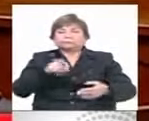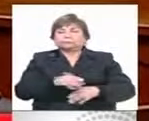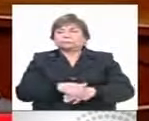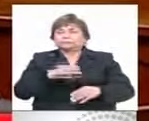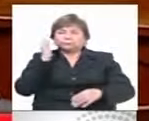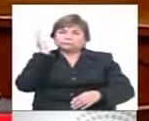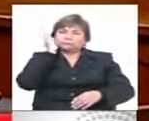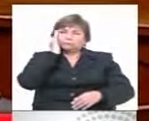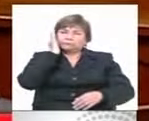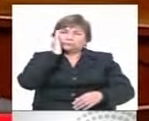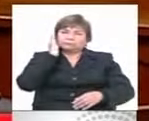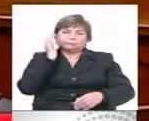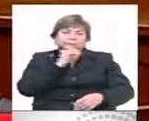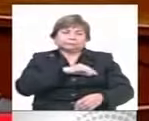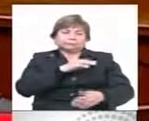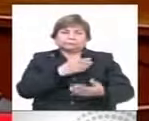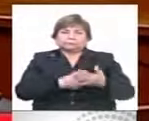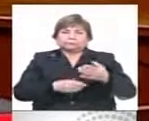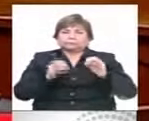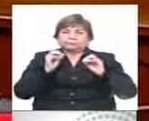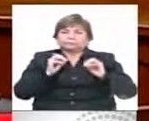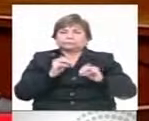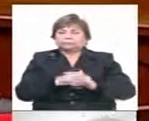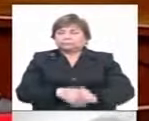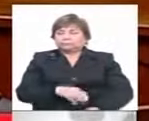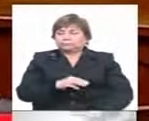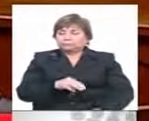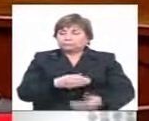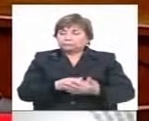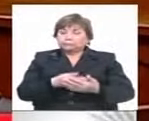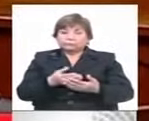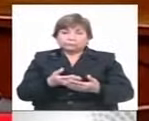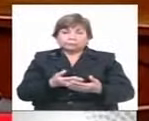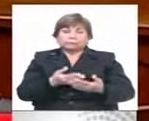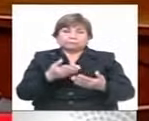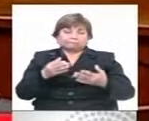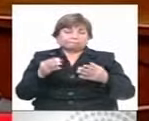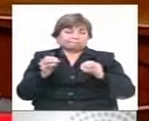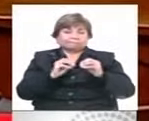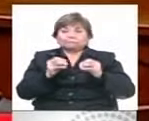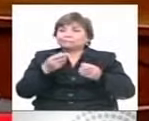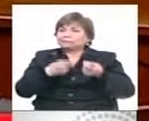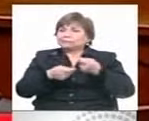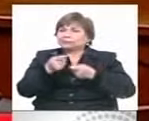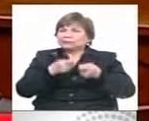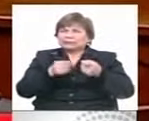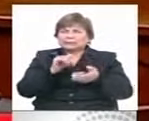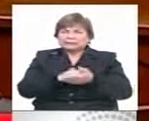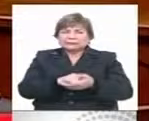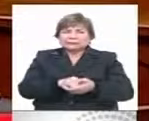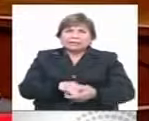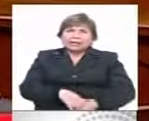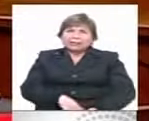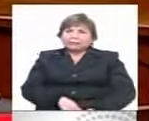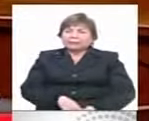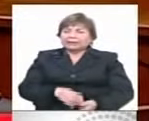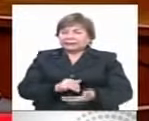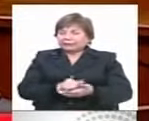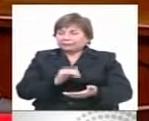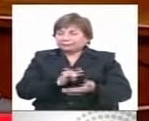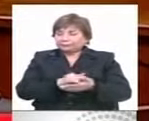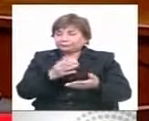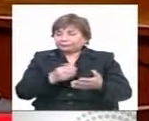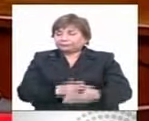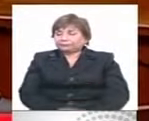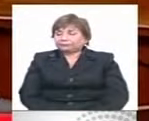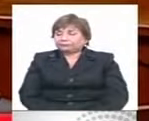saber para aprovechar las oportunidades del mundo digital, reactivar los negocios y además acelerar la inclusión